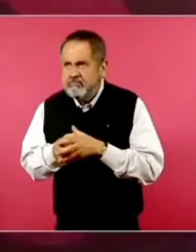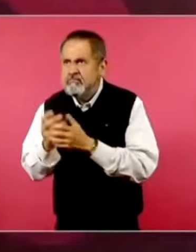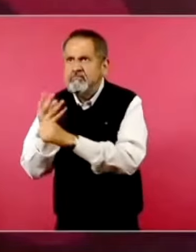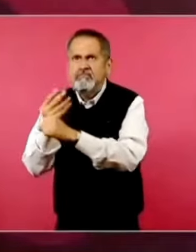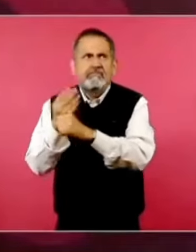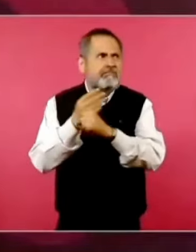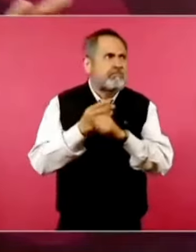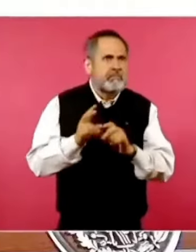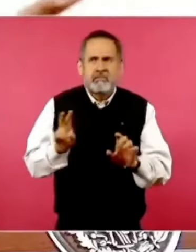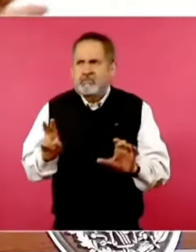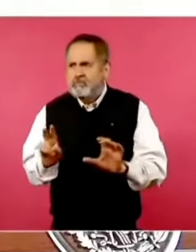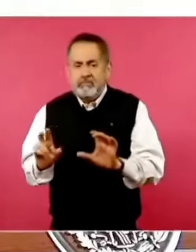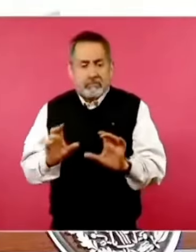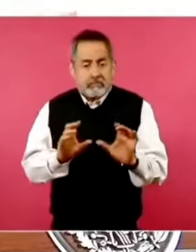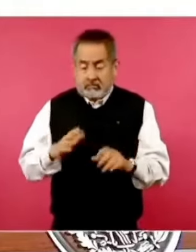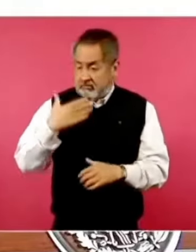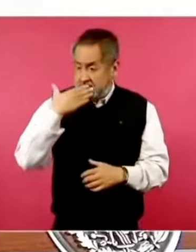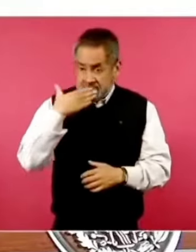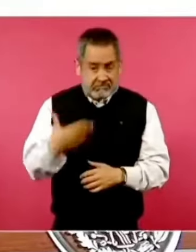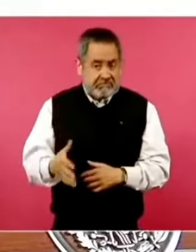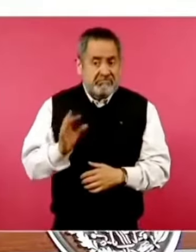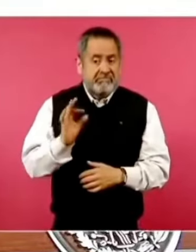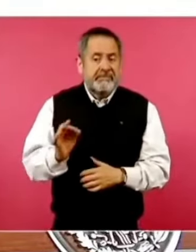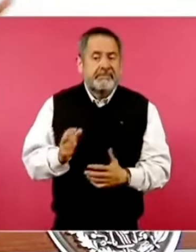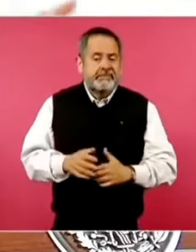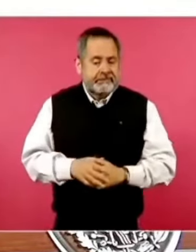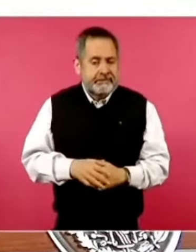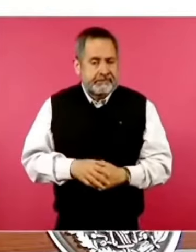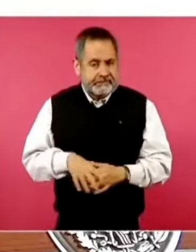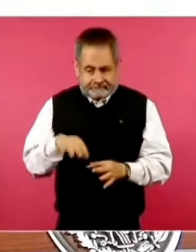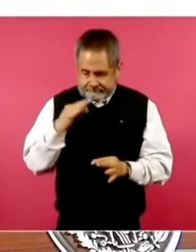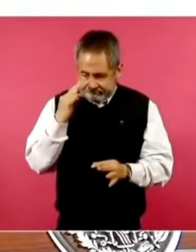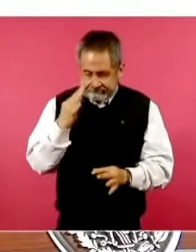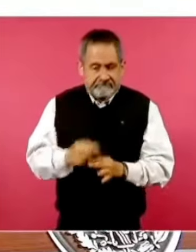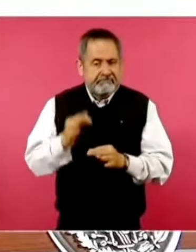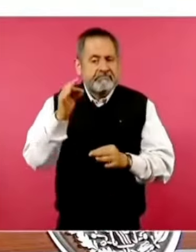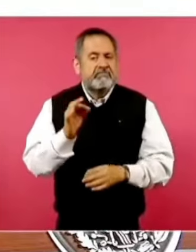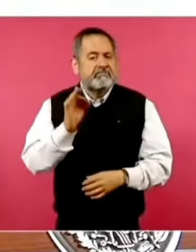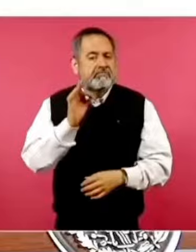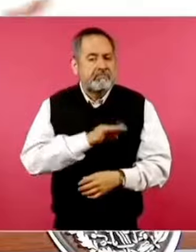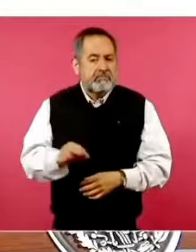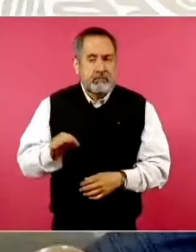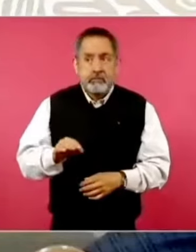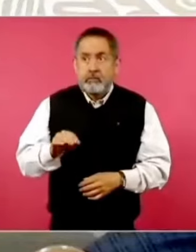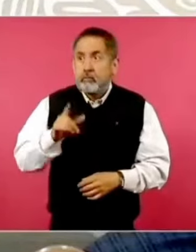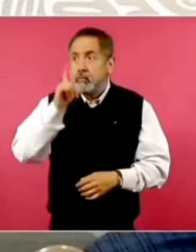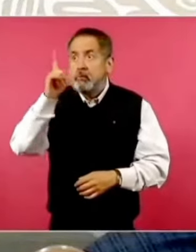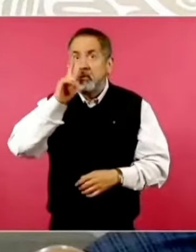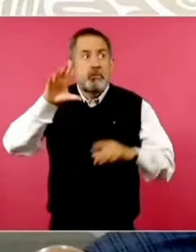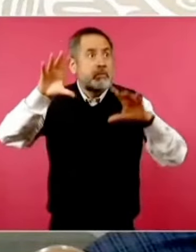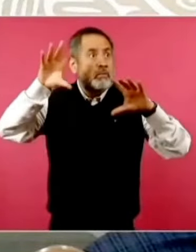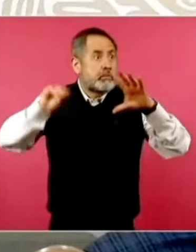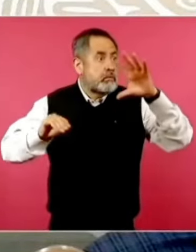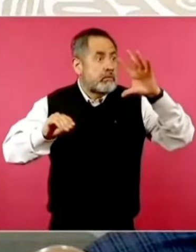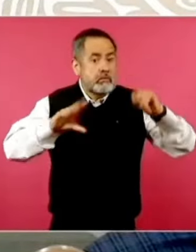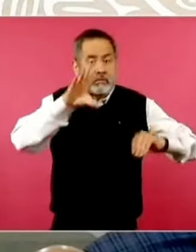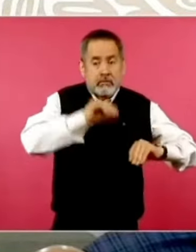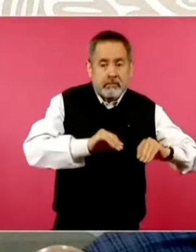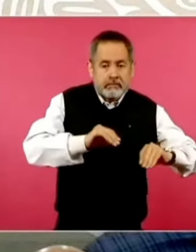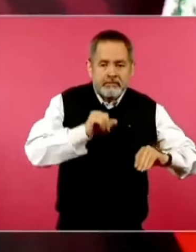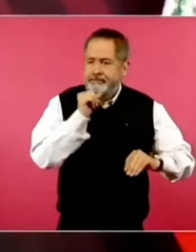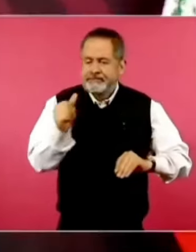y eh logramos que no hubiese cortes